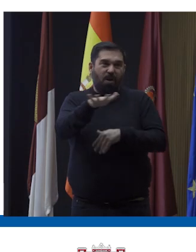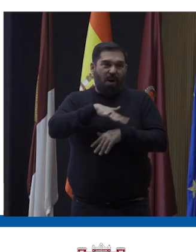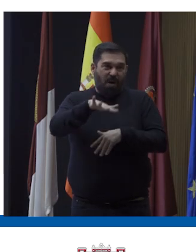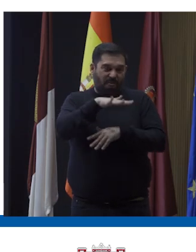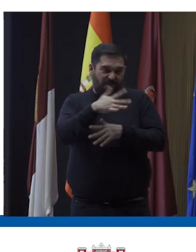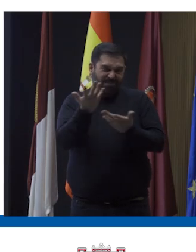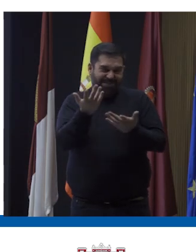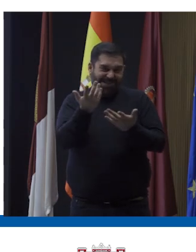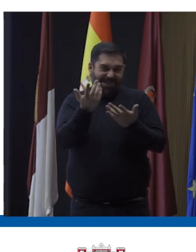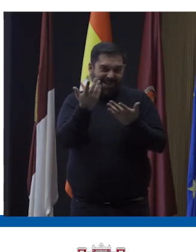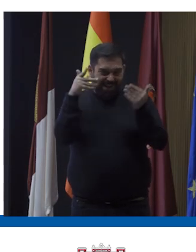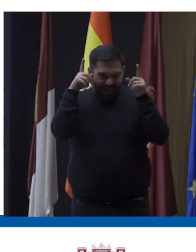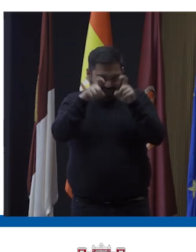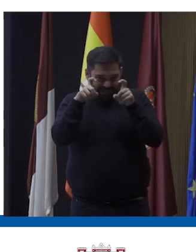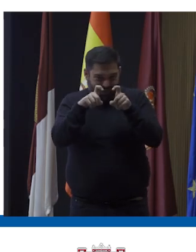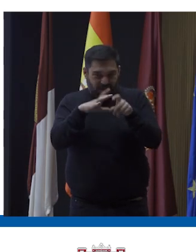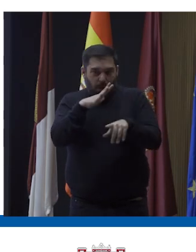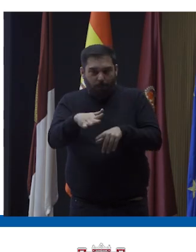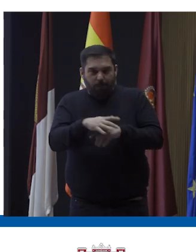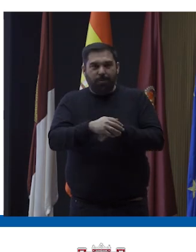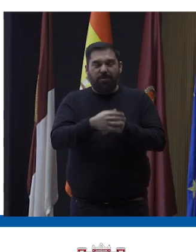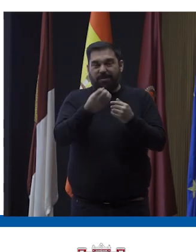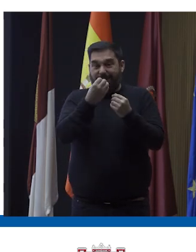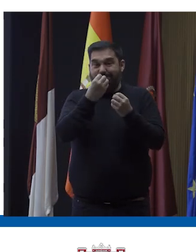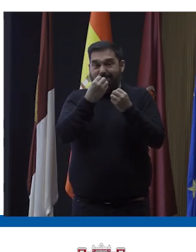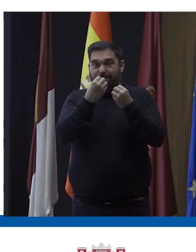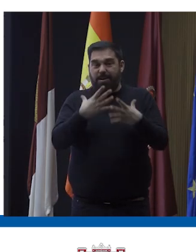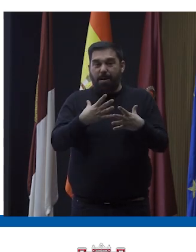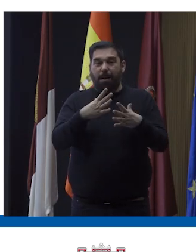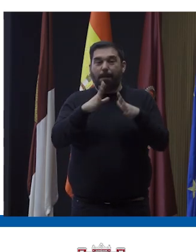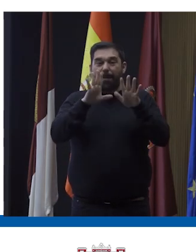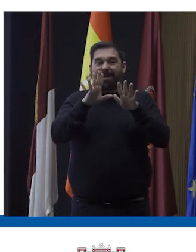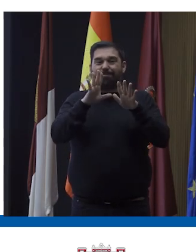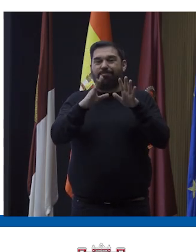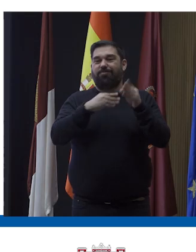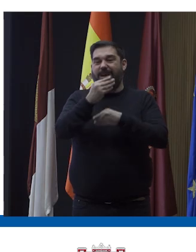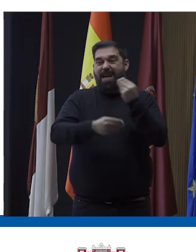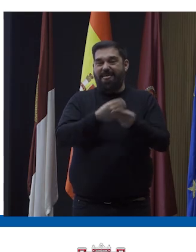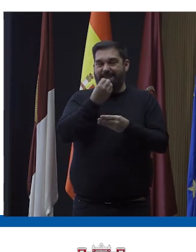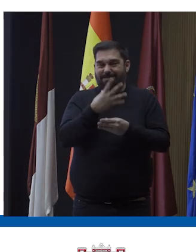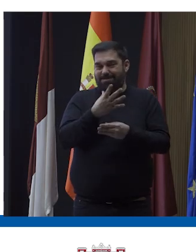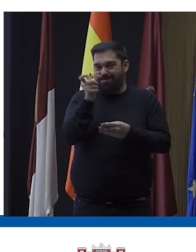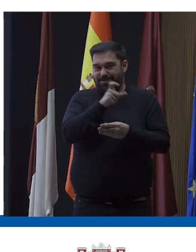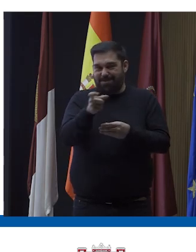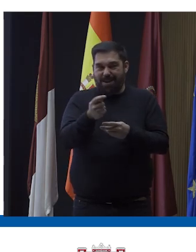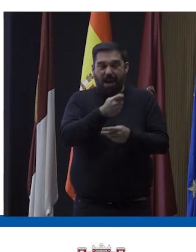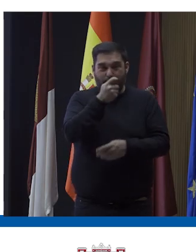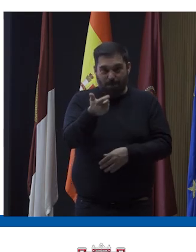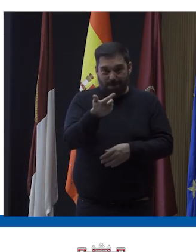hipopresivo y porque lleva muchas órdenes, está muy bien, ¿vale? Pero hacerlo bien, muy poca gente lo hace bien. Ese es el problema.